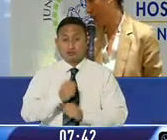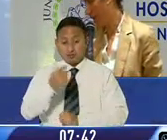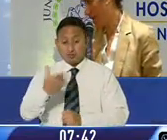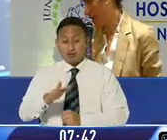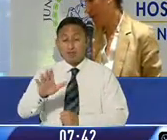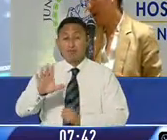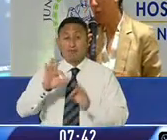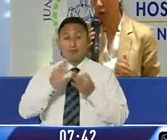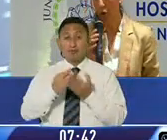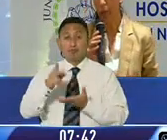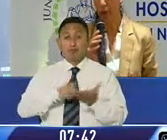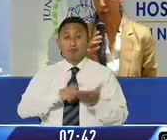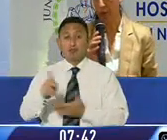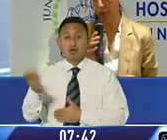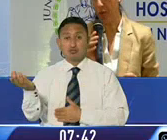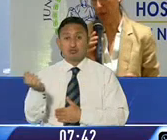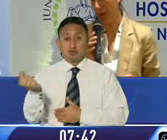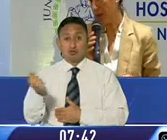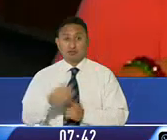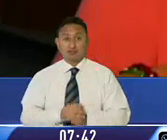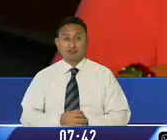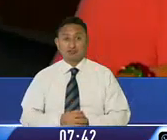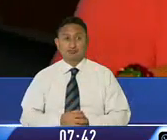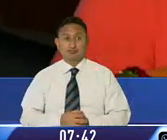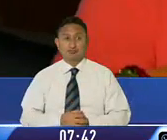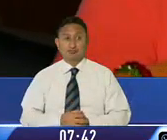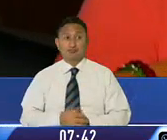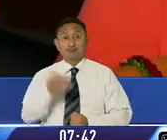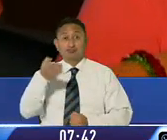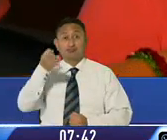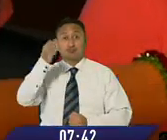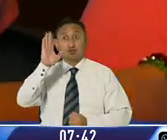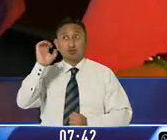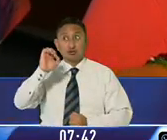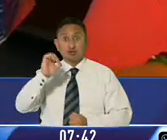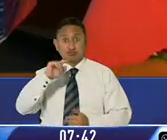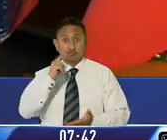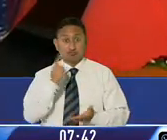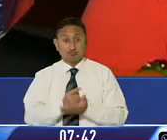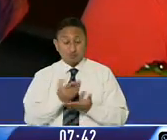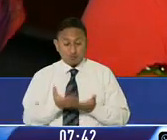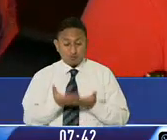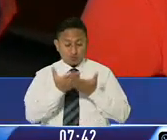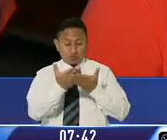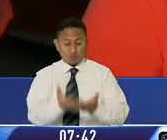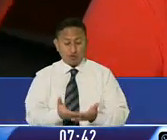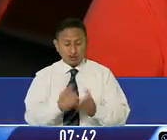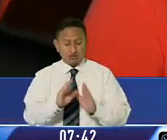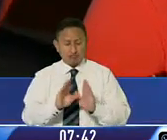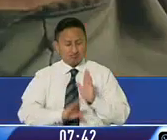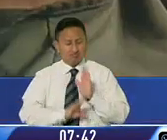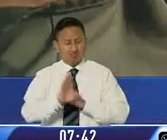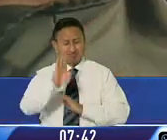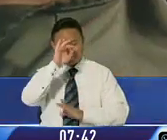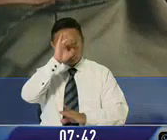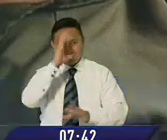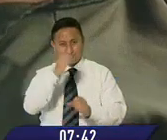para la familia por los 2 primeros años de vida. Dios aprieta pero no ahorca. Saliendo adelante vamos siempre con fe.